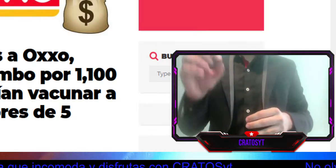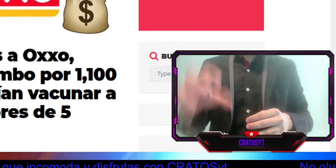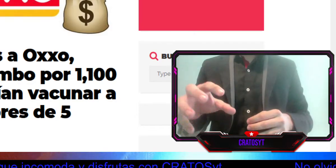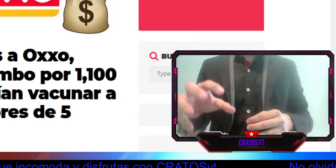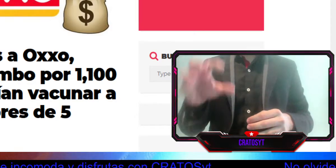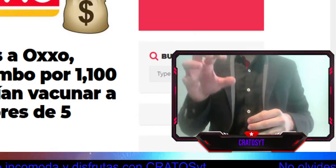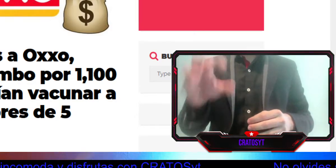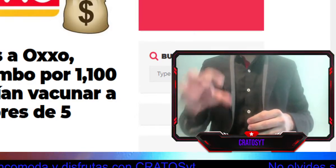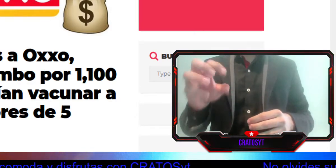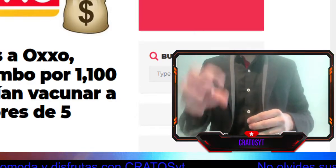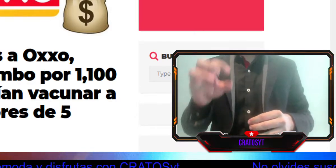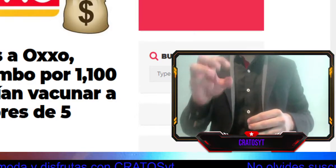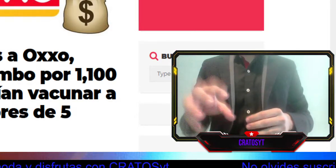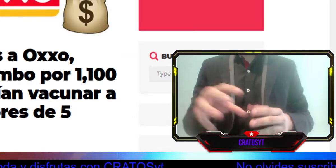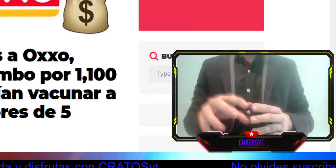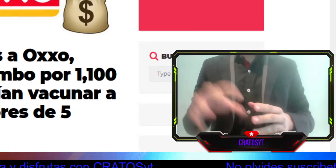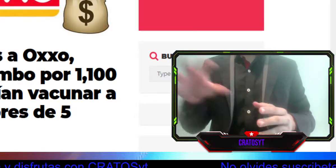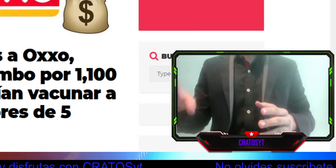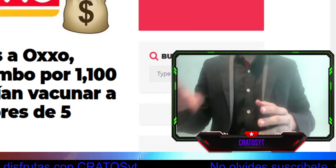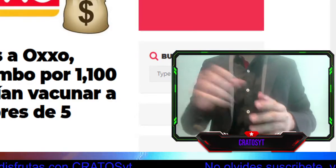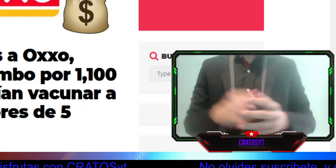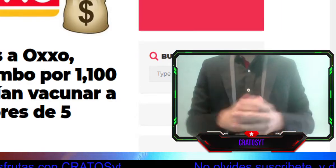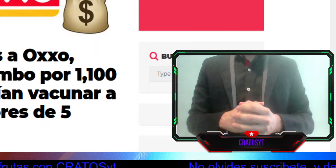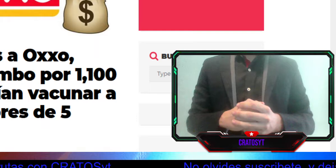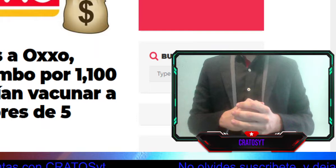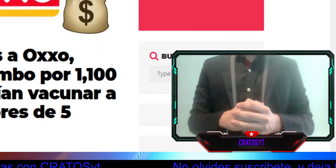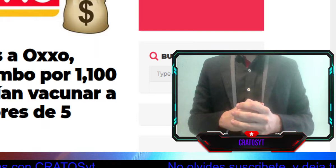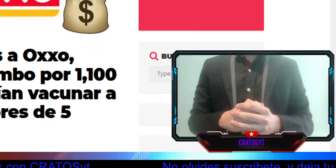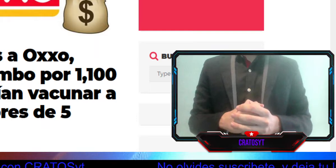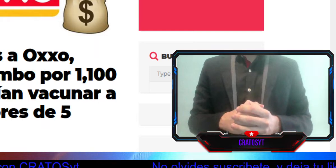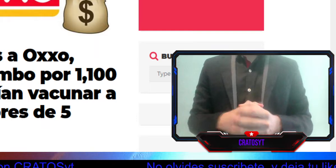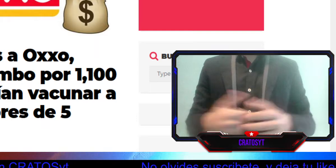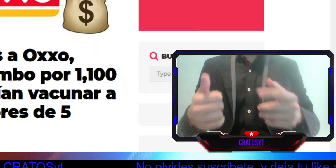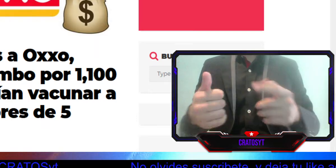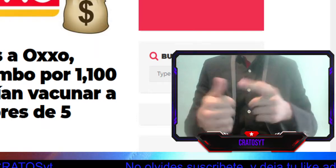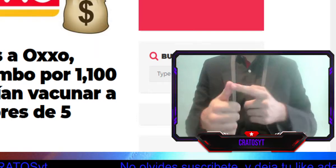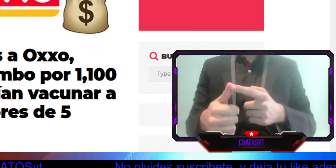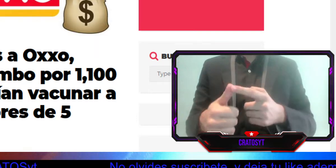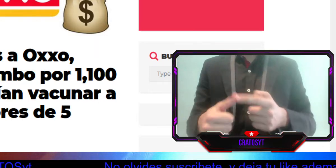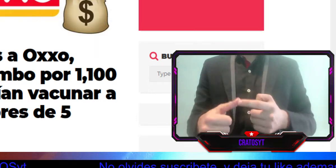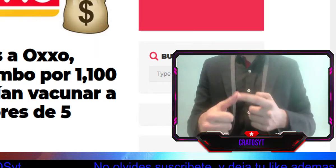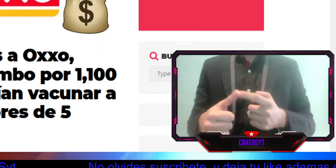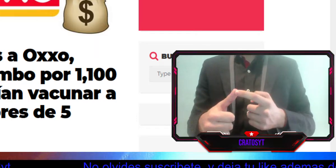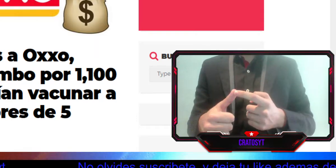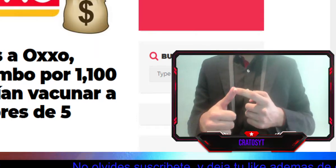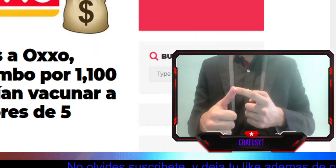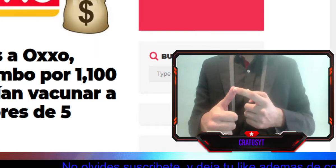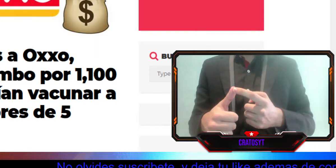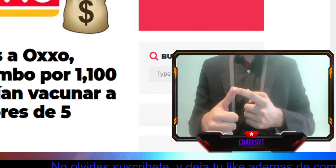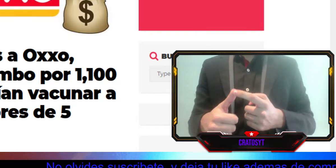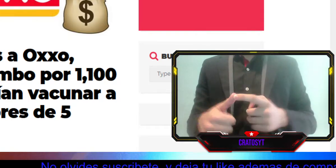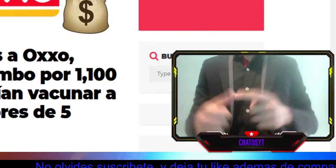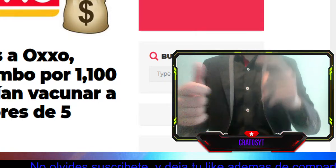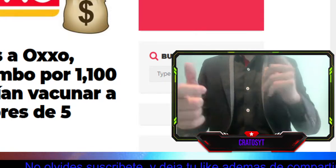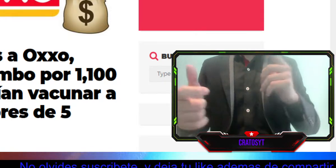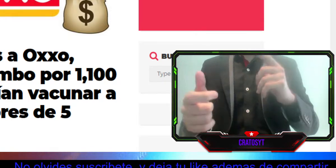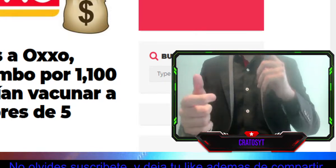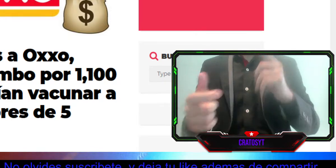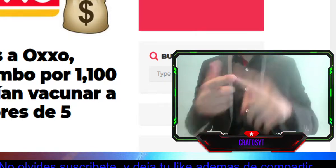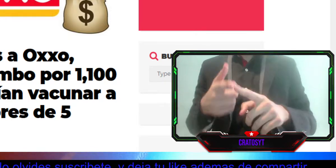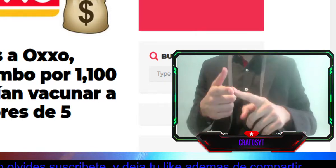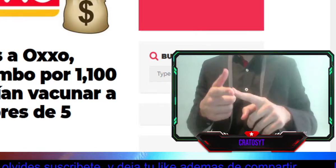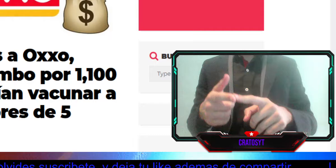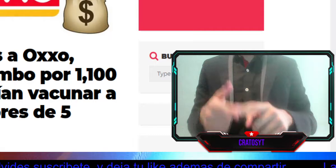una empresa de generación de energías limpias del privado, la ventaja que tienen es que ellos no pagan por la transmisión de energía y